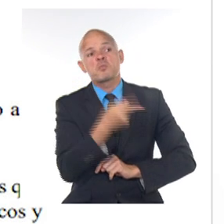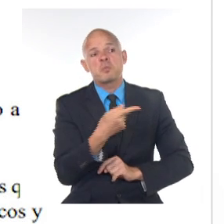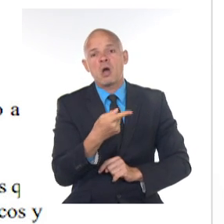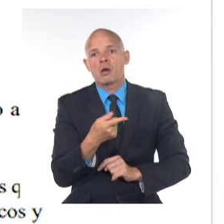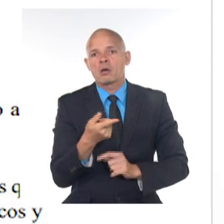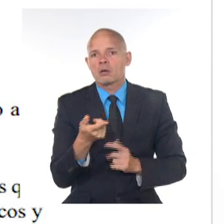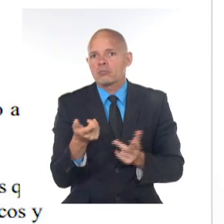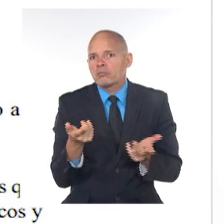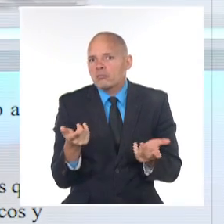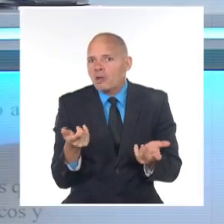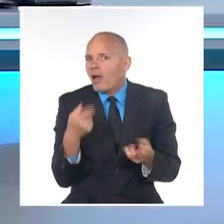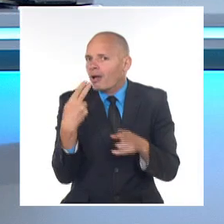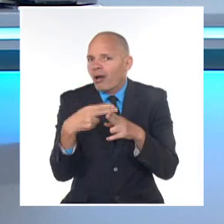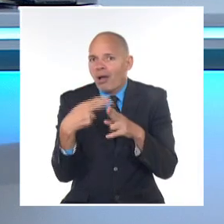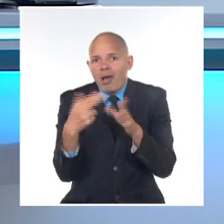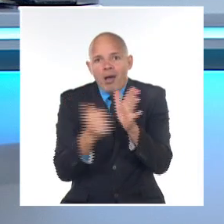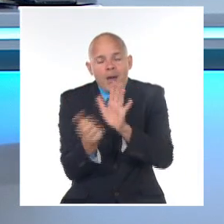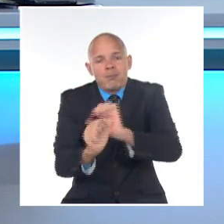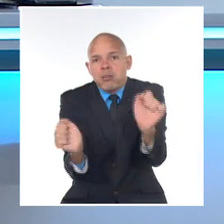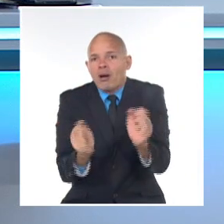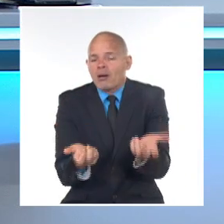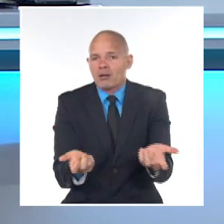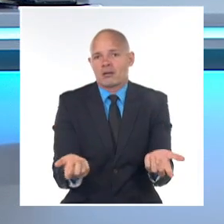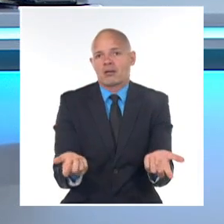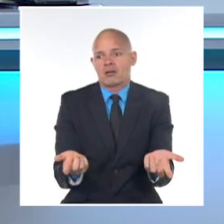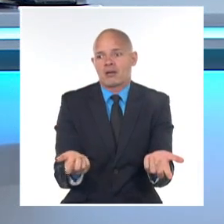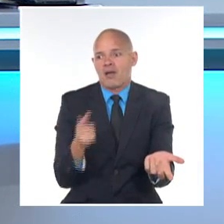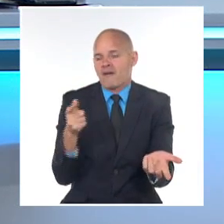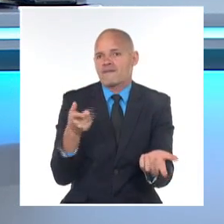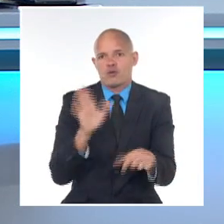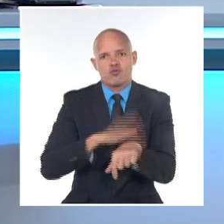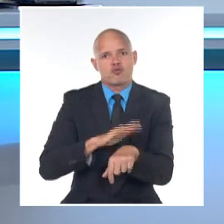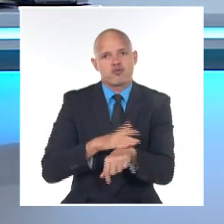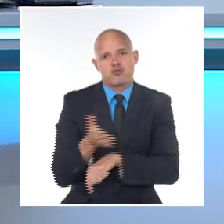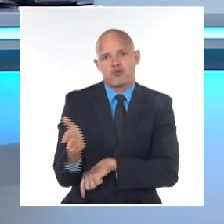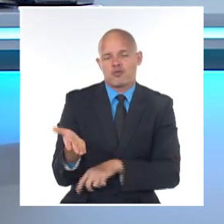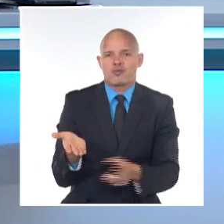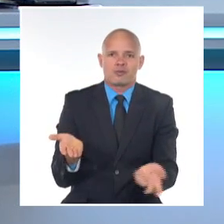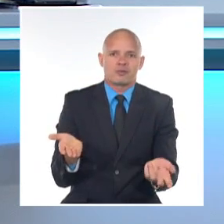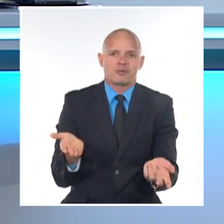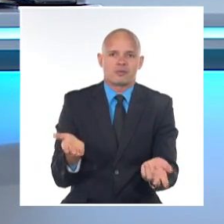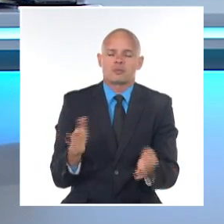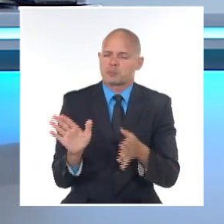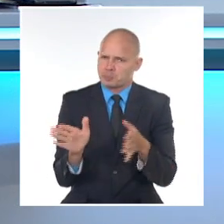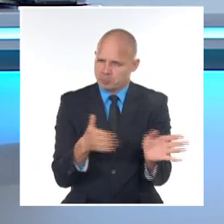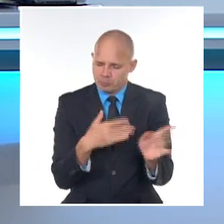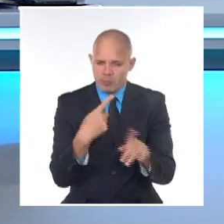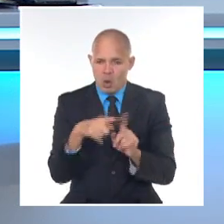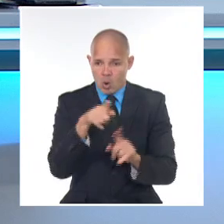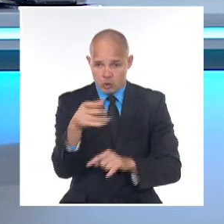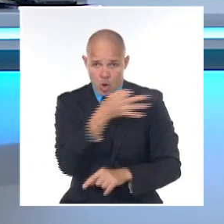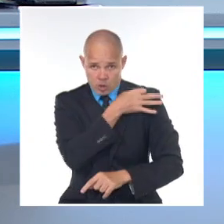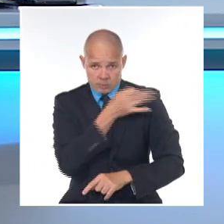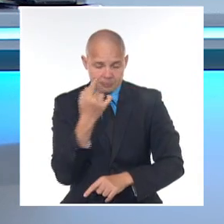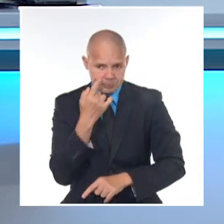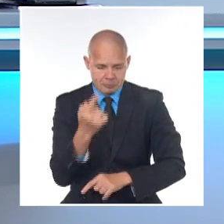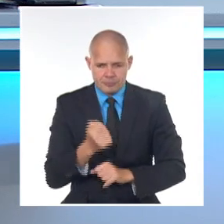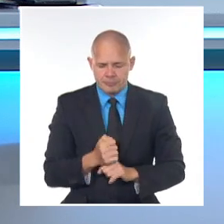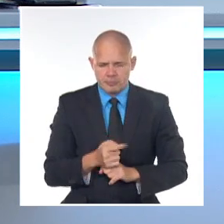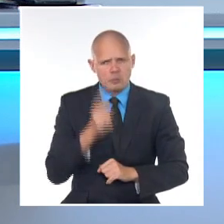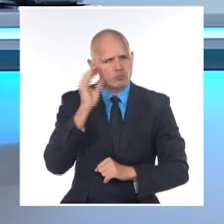terrorista? Bueno, todo indica que sí. Máxime cuando, y quiero volver con usted, coronel, que ha estudiado el